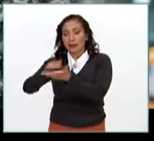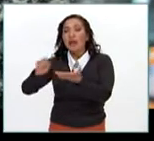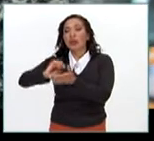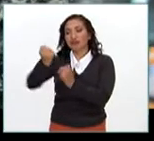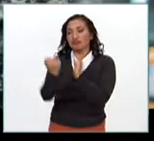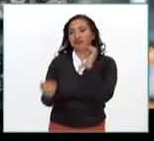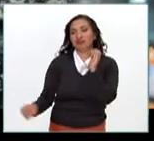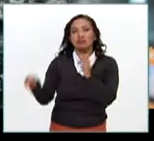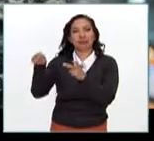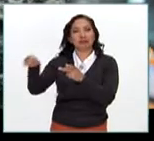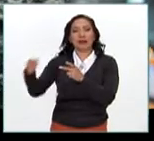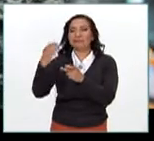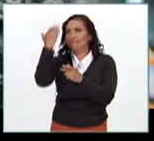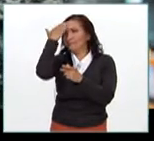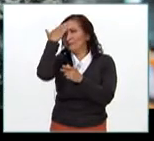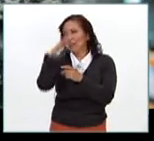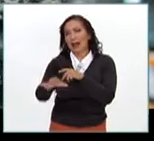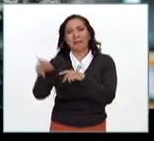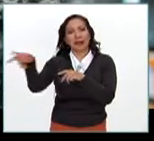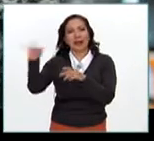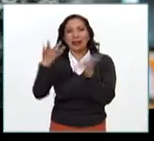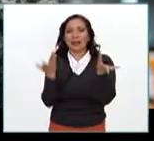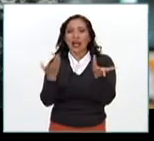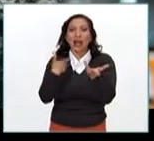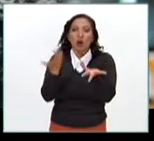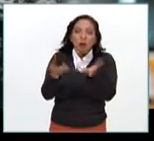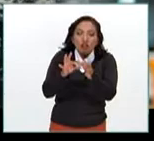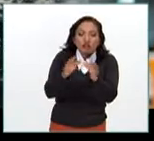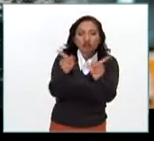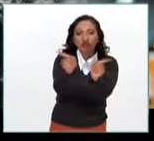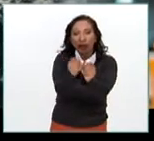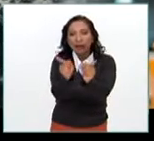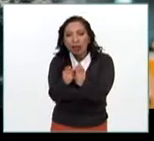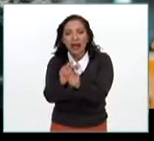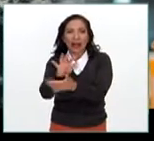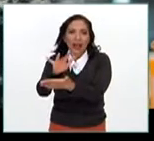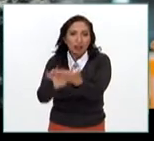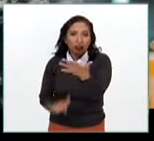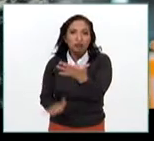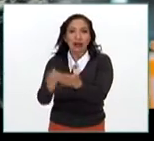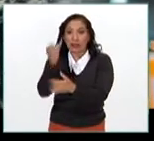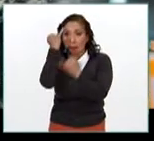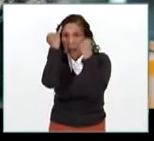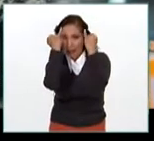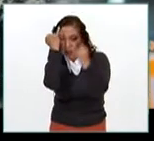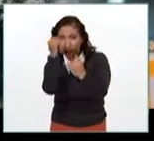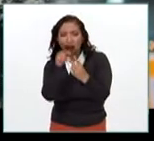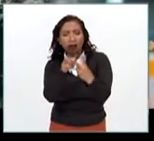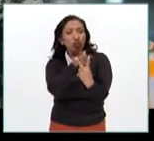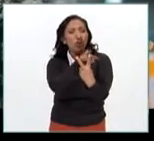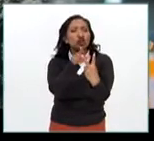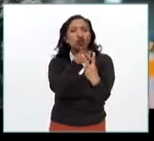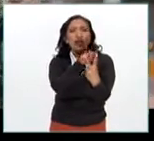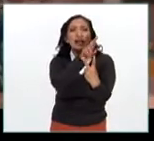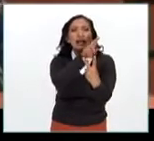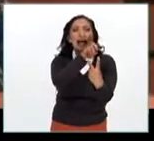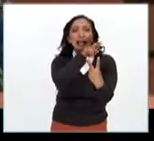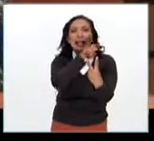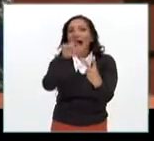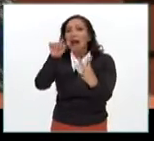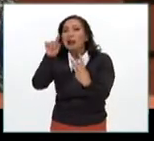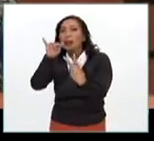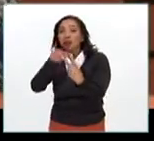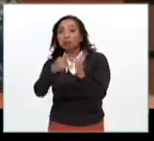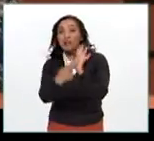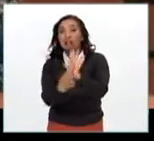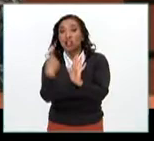y también conocido por ser experto en este género del microrrelato y también en la literatura de la imaginación. ¿Qué hacen tanto Raquel y Alberto?